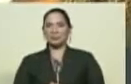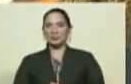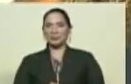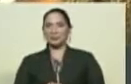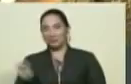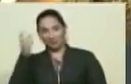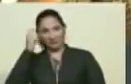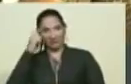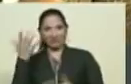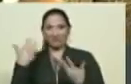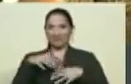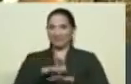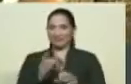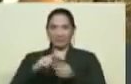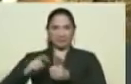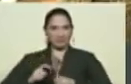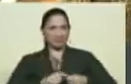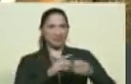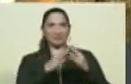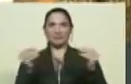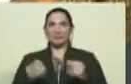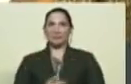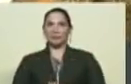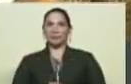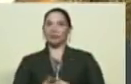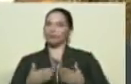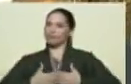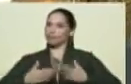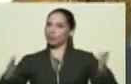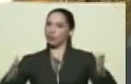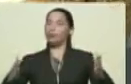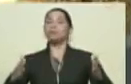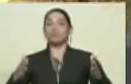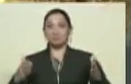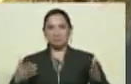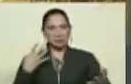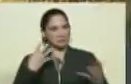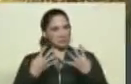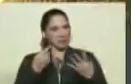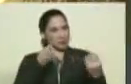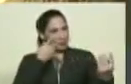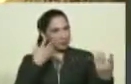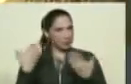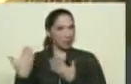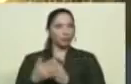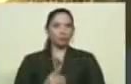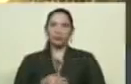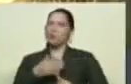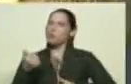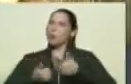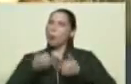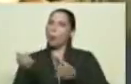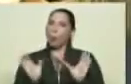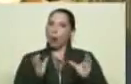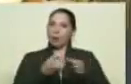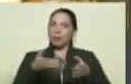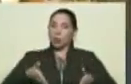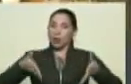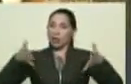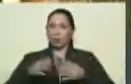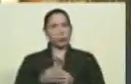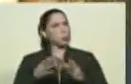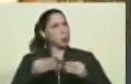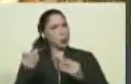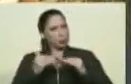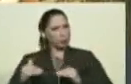de evaluar todos los 5 desafíos que se han puesto de manifiesto en este hackatón, veremos cuál será el equipo ganador. Pero lo más importante es que aquí ganamos todas y todos,